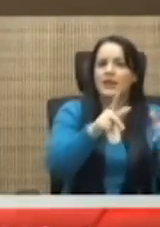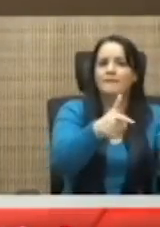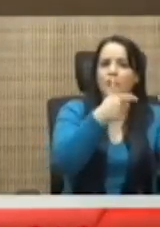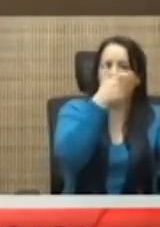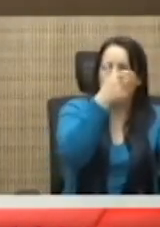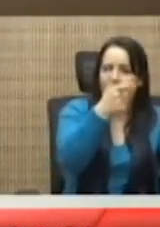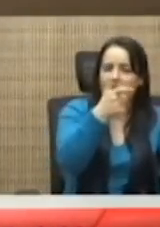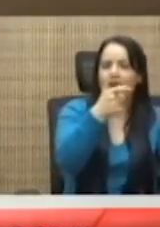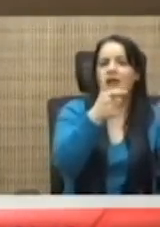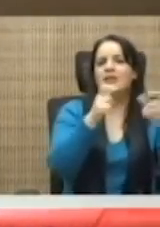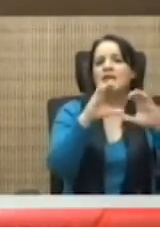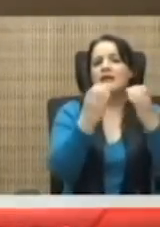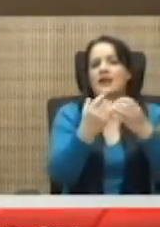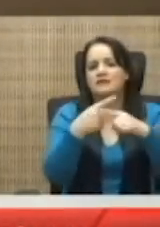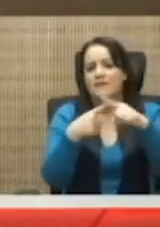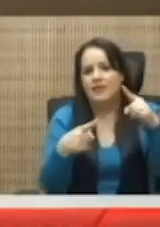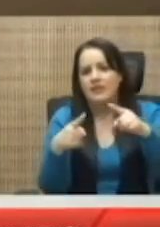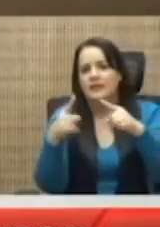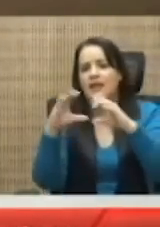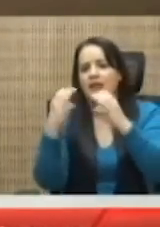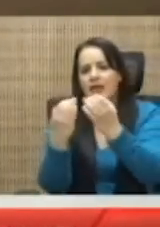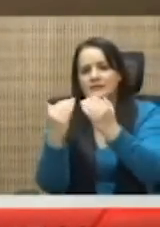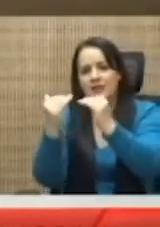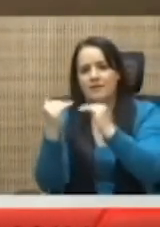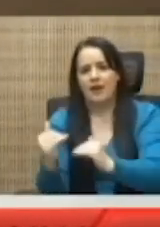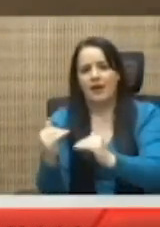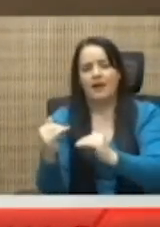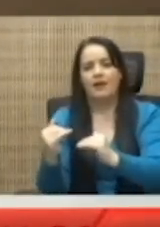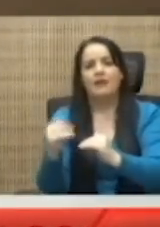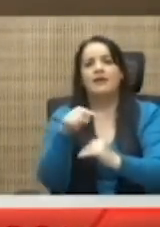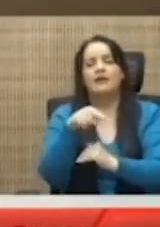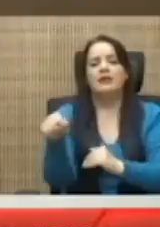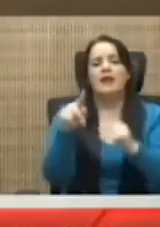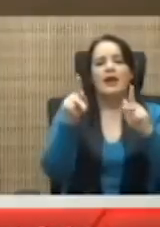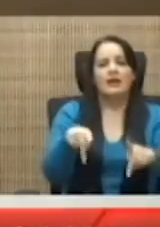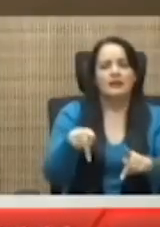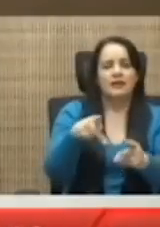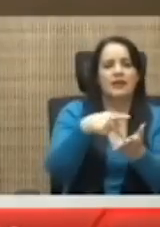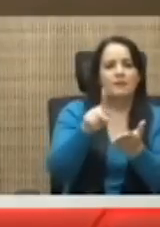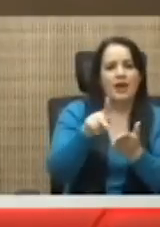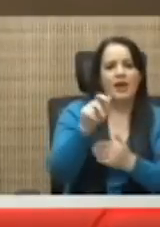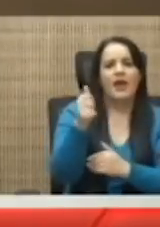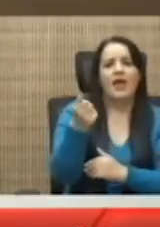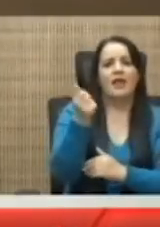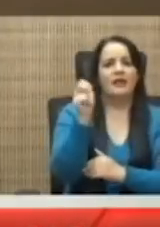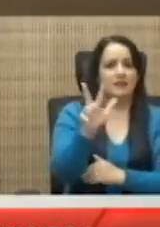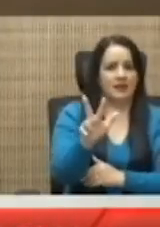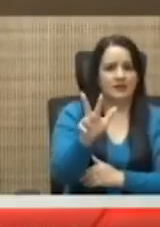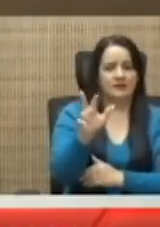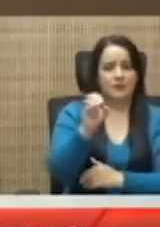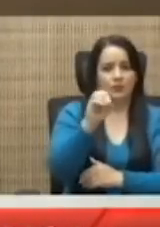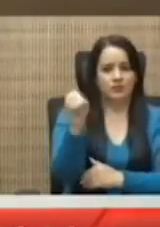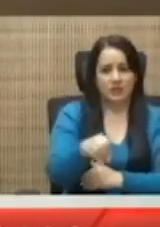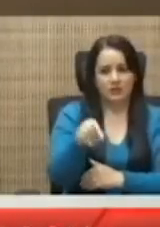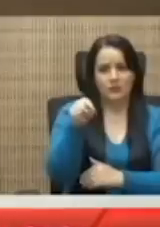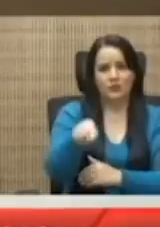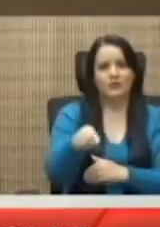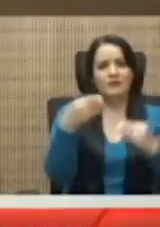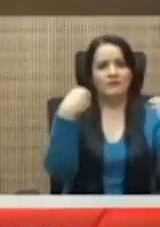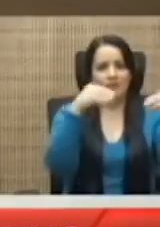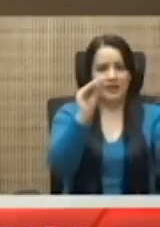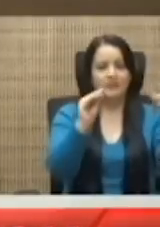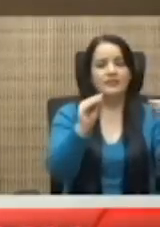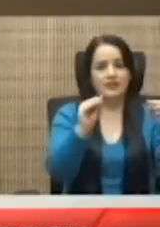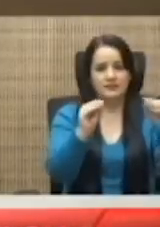baja y la gente en pobreza extremo que paga el 13% de ventas. Si hubo gran violencia hacia